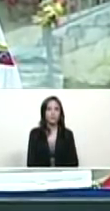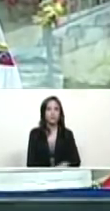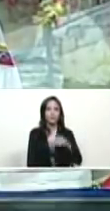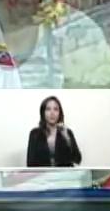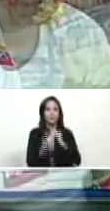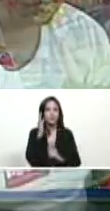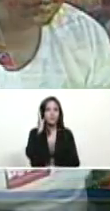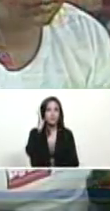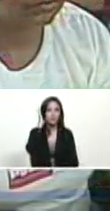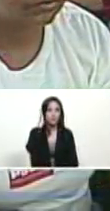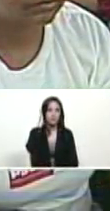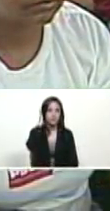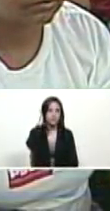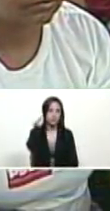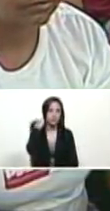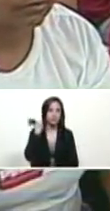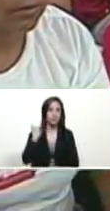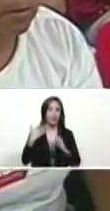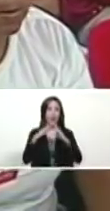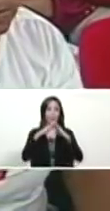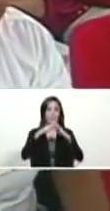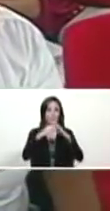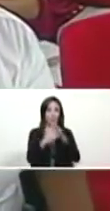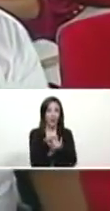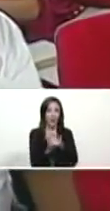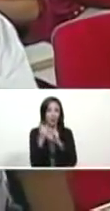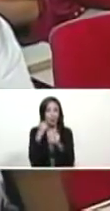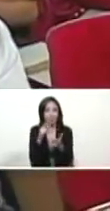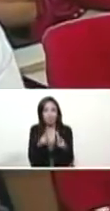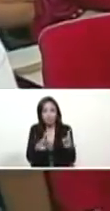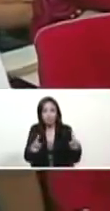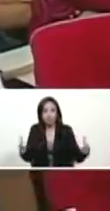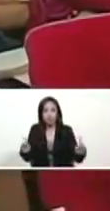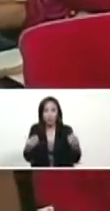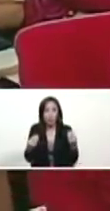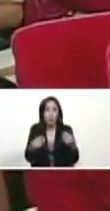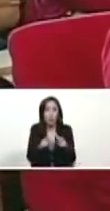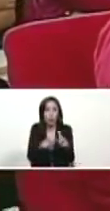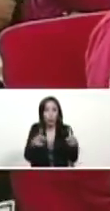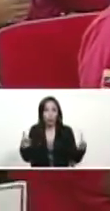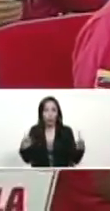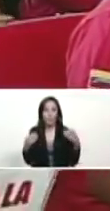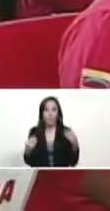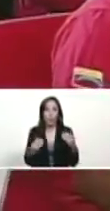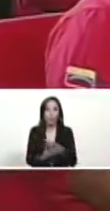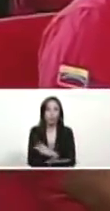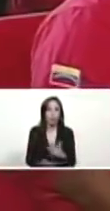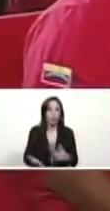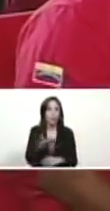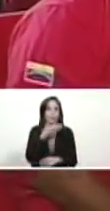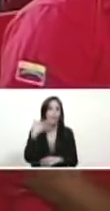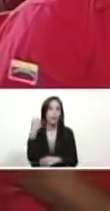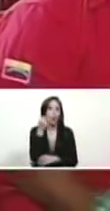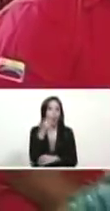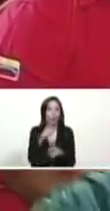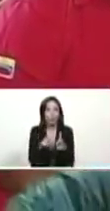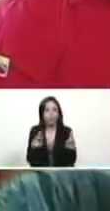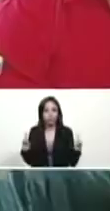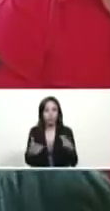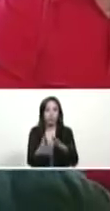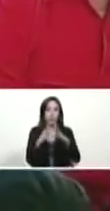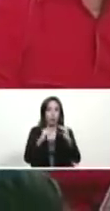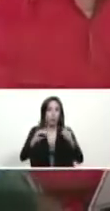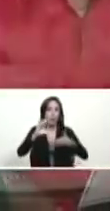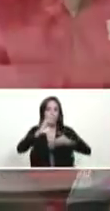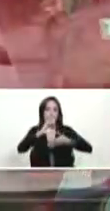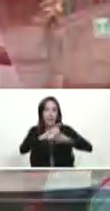más grande de América Latina y el Caribe, Petare. Tenemos que construir ahí poderosas fuerzas de las comunas, hay